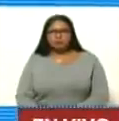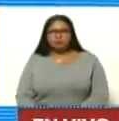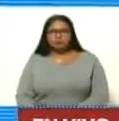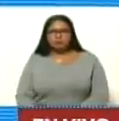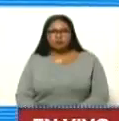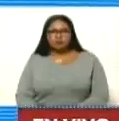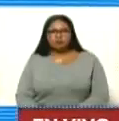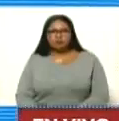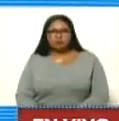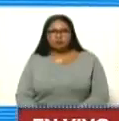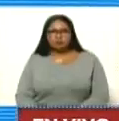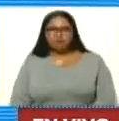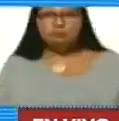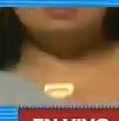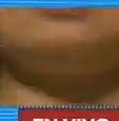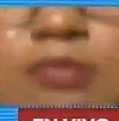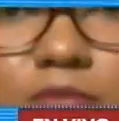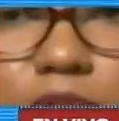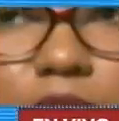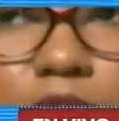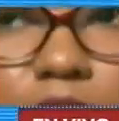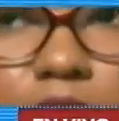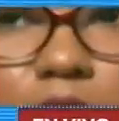culpable es Rusia.